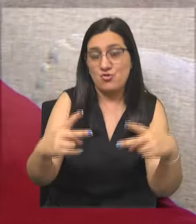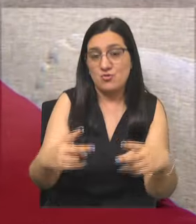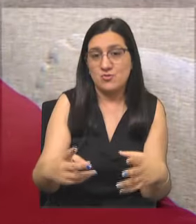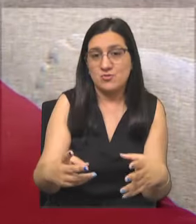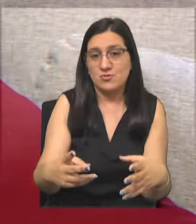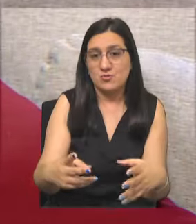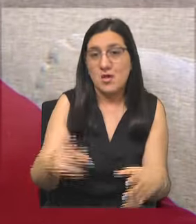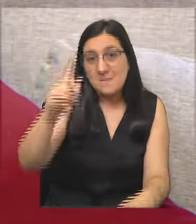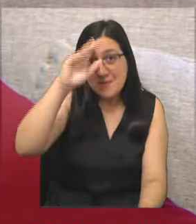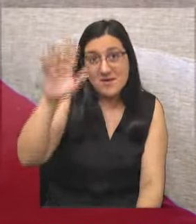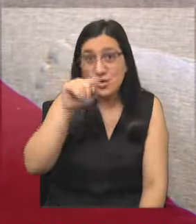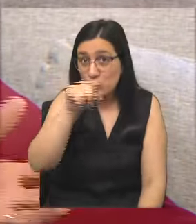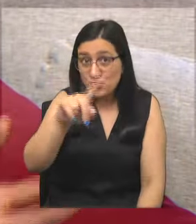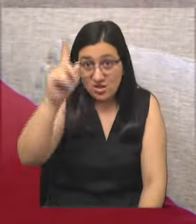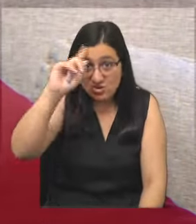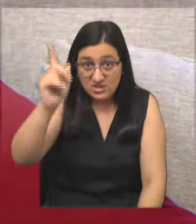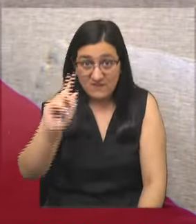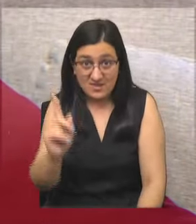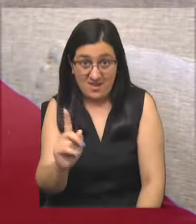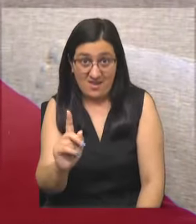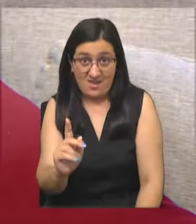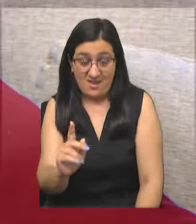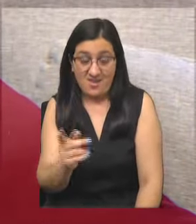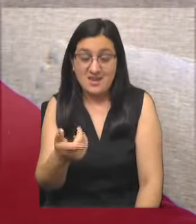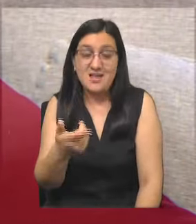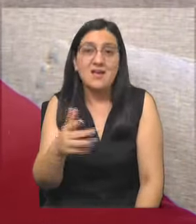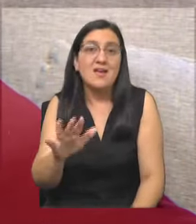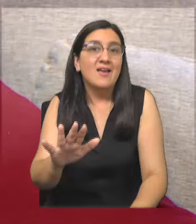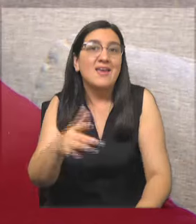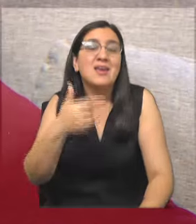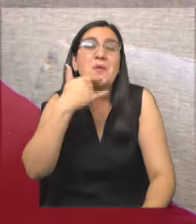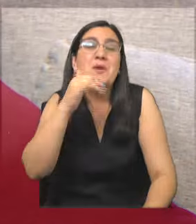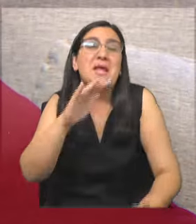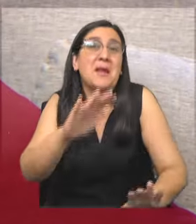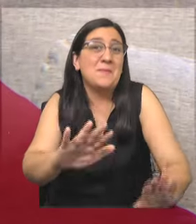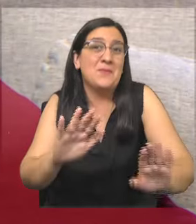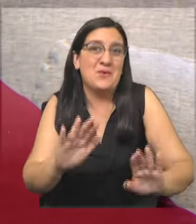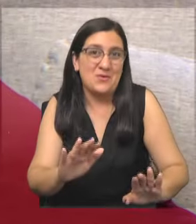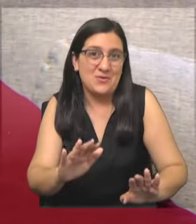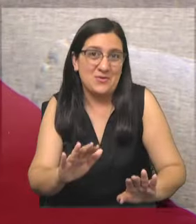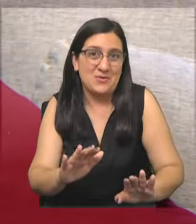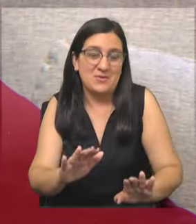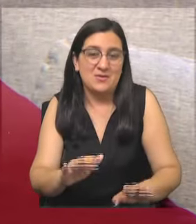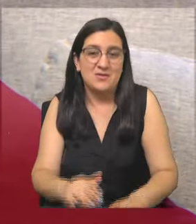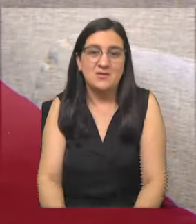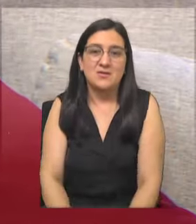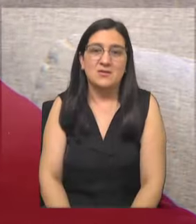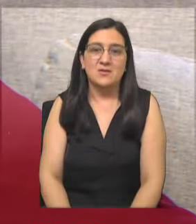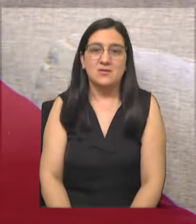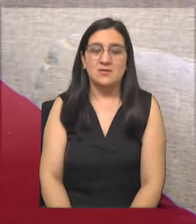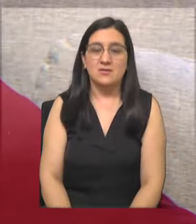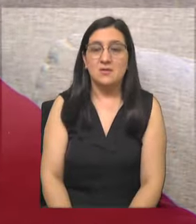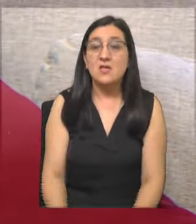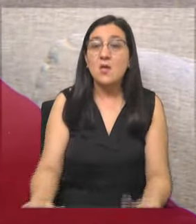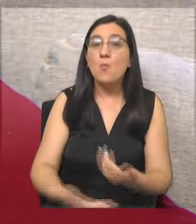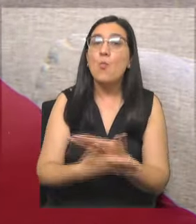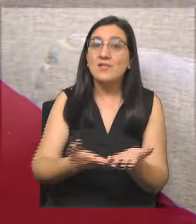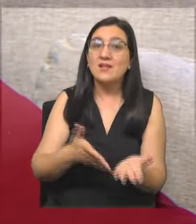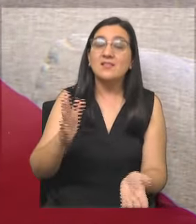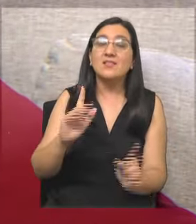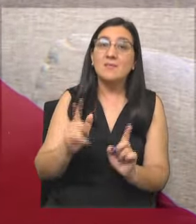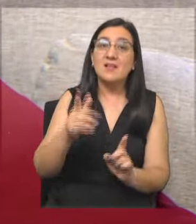usted no sabía, ¿no? Es solo un ejemplo de esta hora, 8 minutos, imperdible, y que muestra también el trabajo